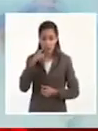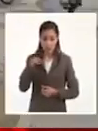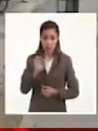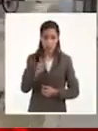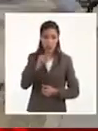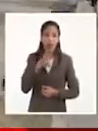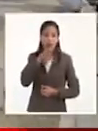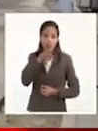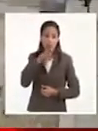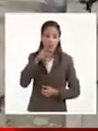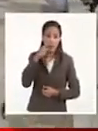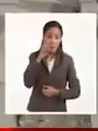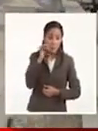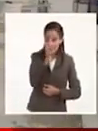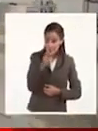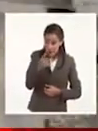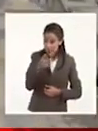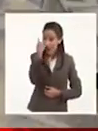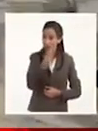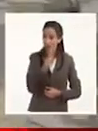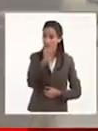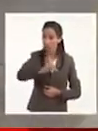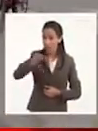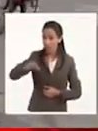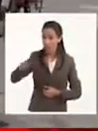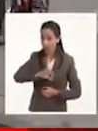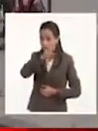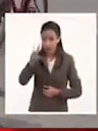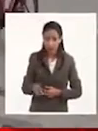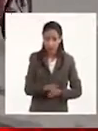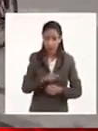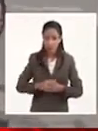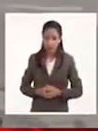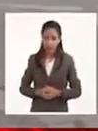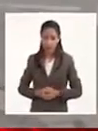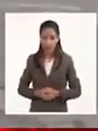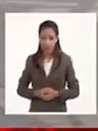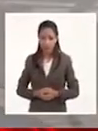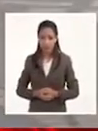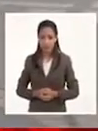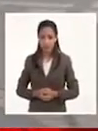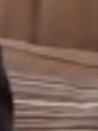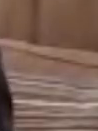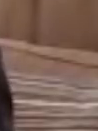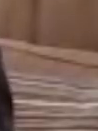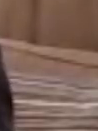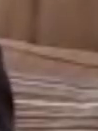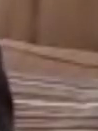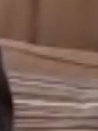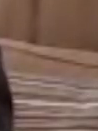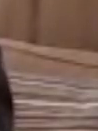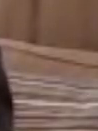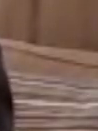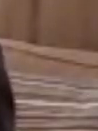Sí, hubo arrestos en circunstancias complejas, pero hay que entender también que las fuerzas del orden público en nuestro país fueron agredidas y